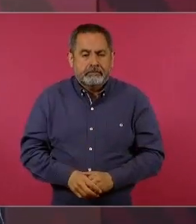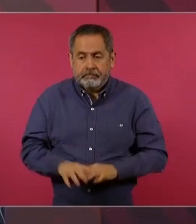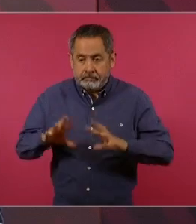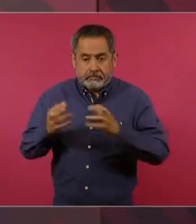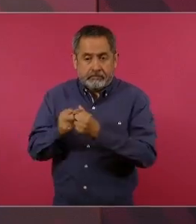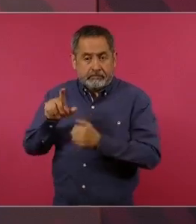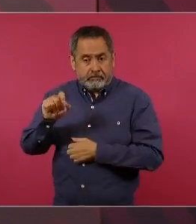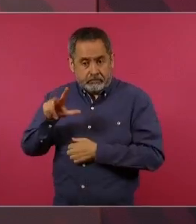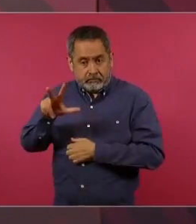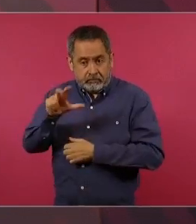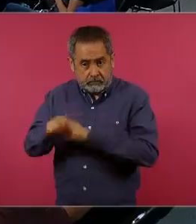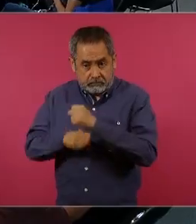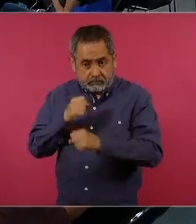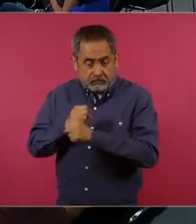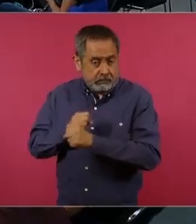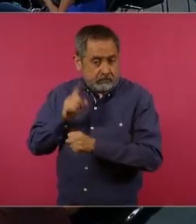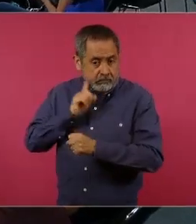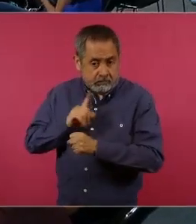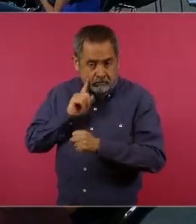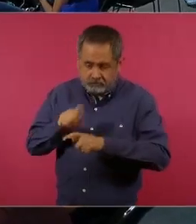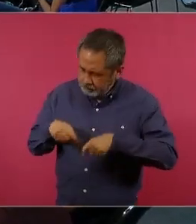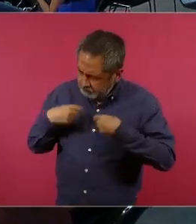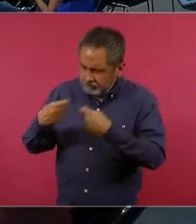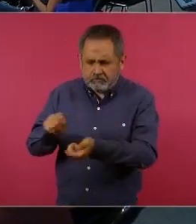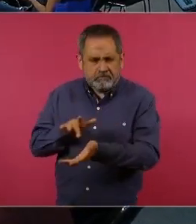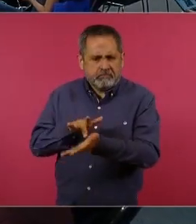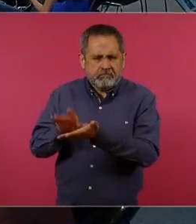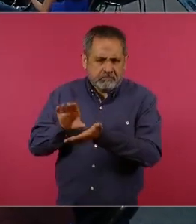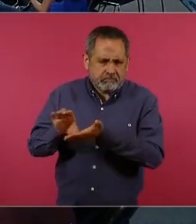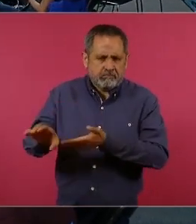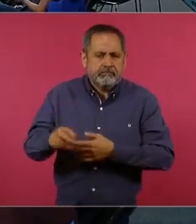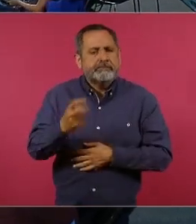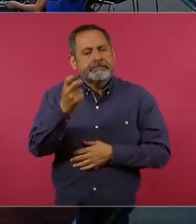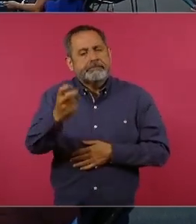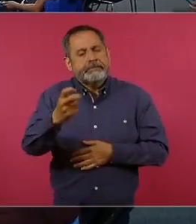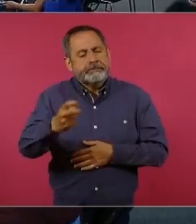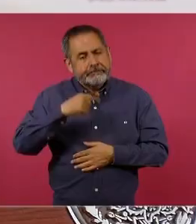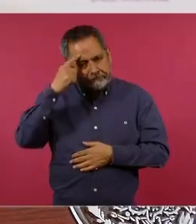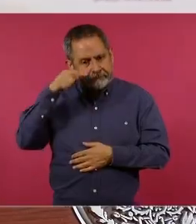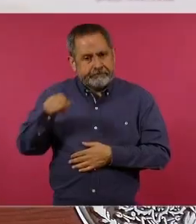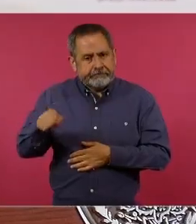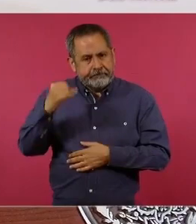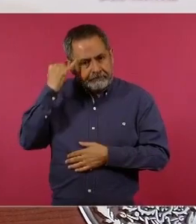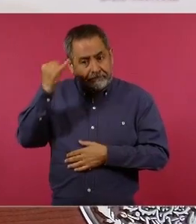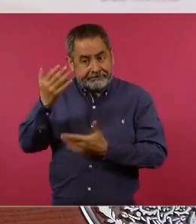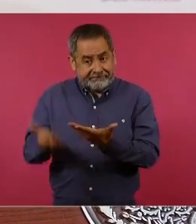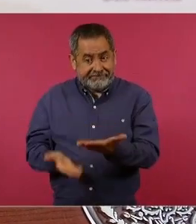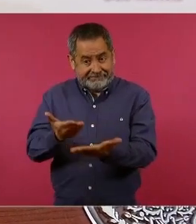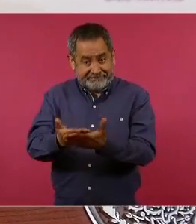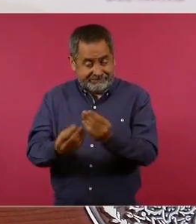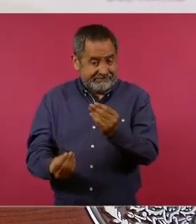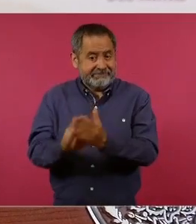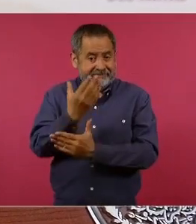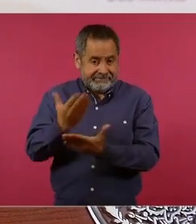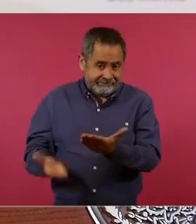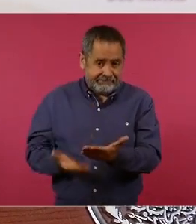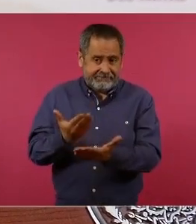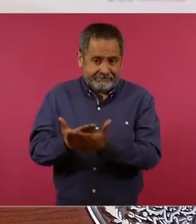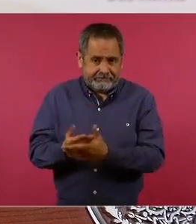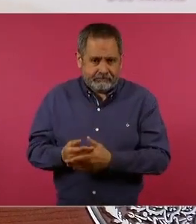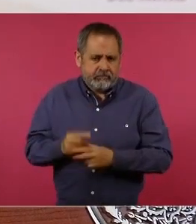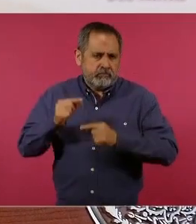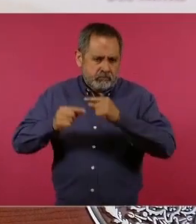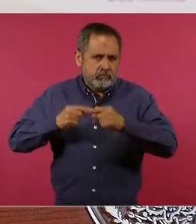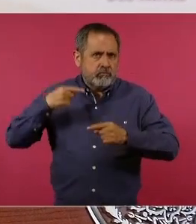28 años si eres mujer, tu pensión completa. Eso es esta iniciativa nueva,